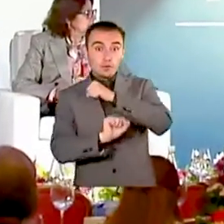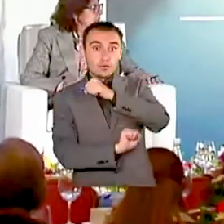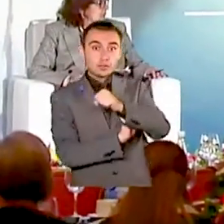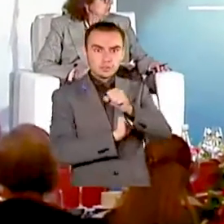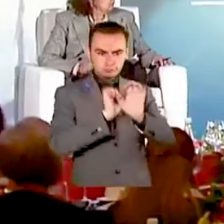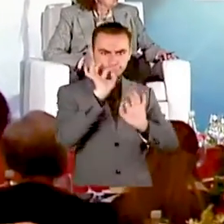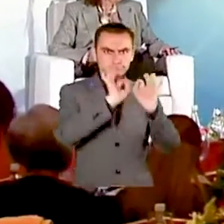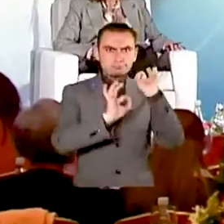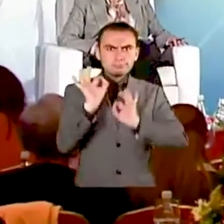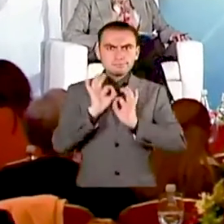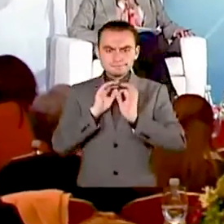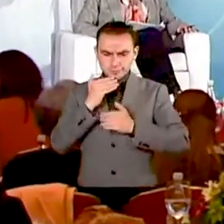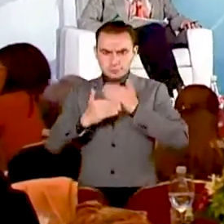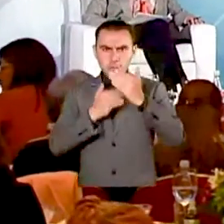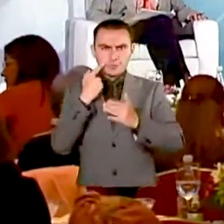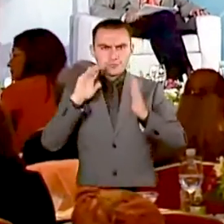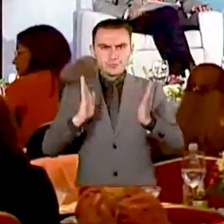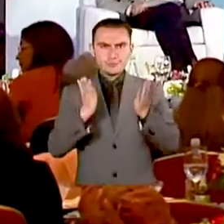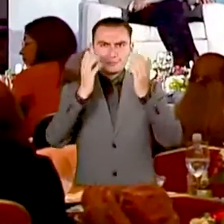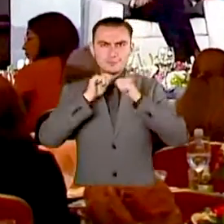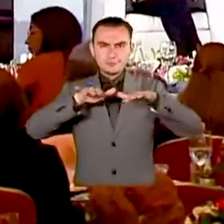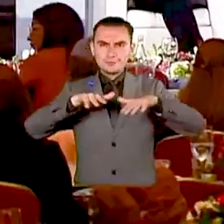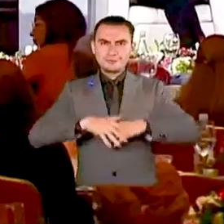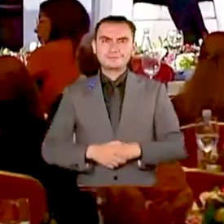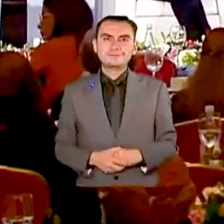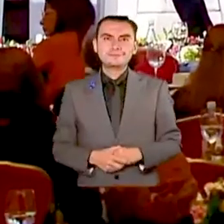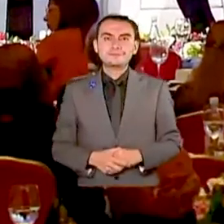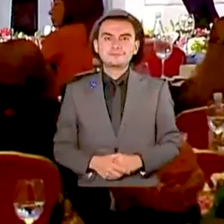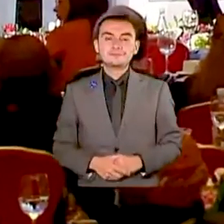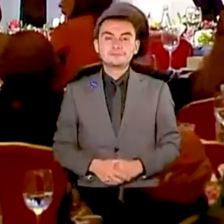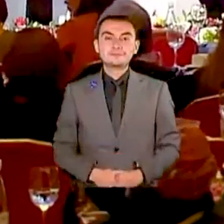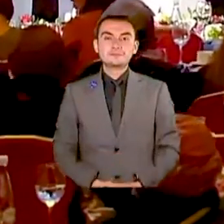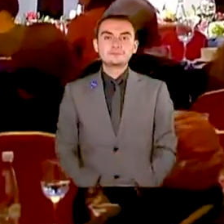Fortalecimiento preventivo, buen desarrollo de la gestión pública.